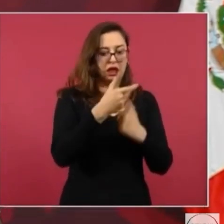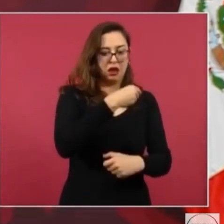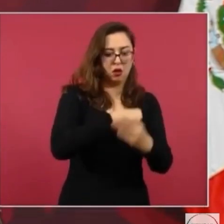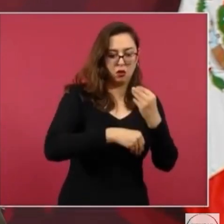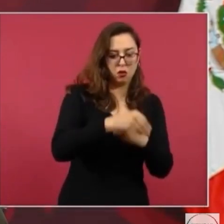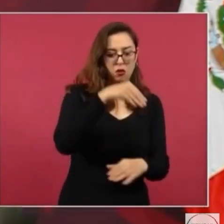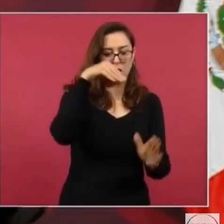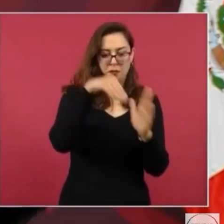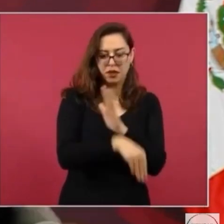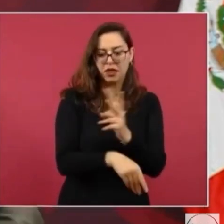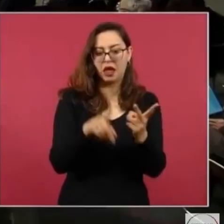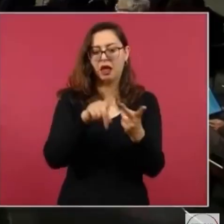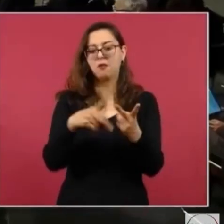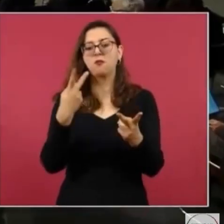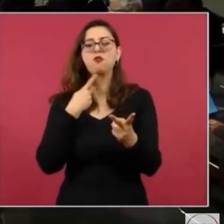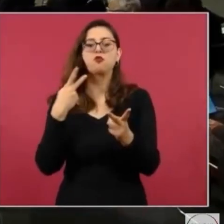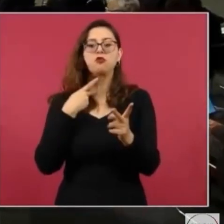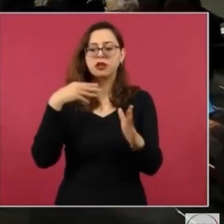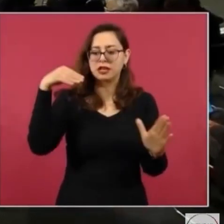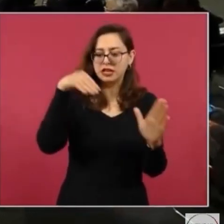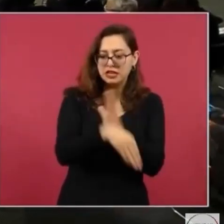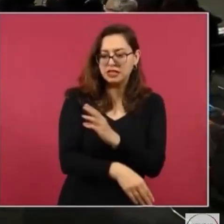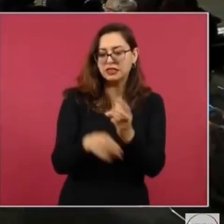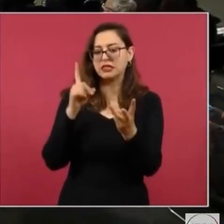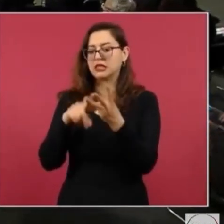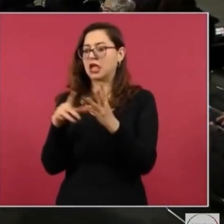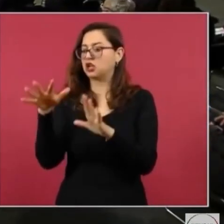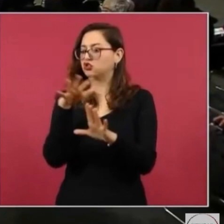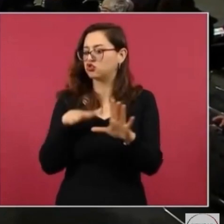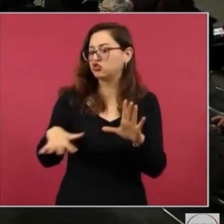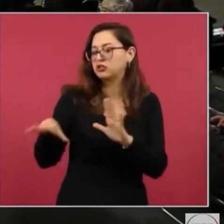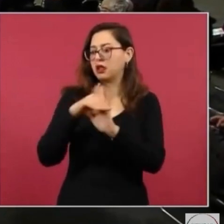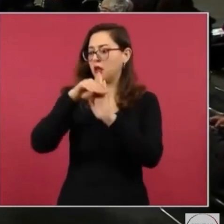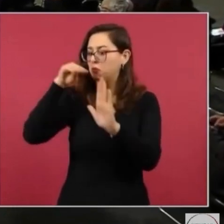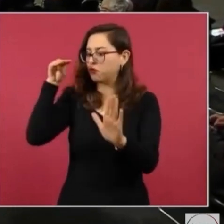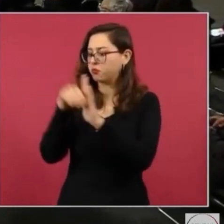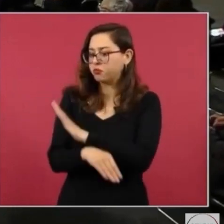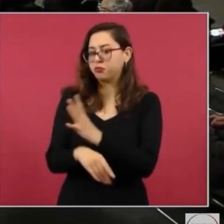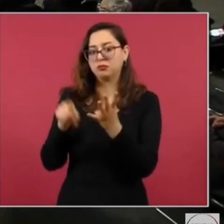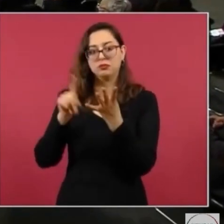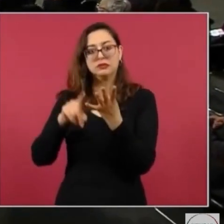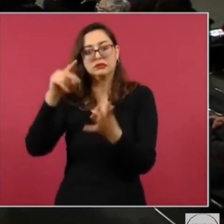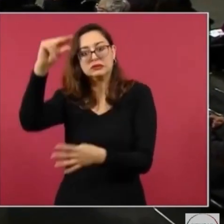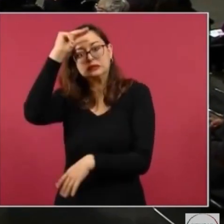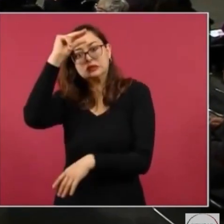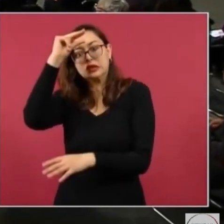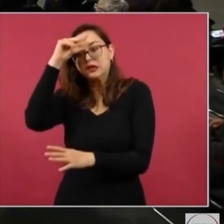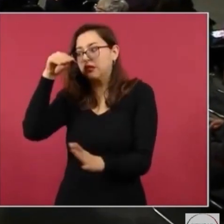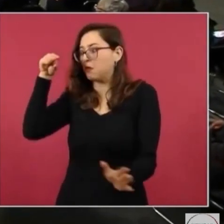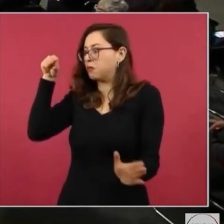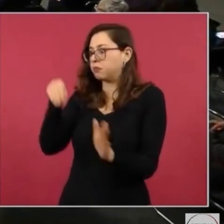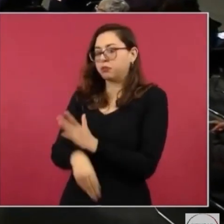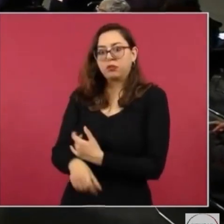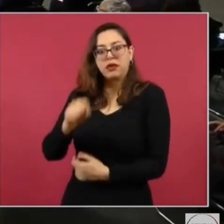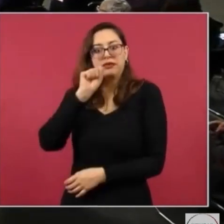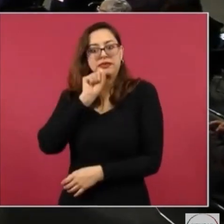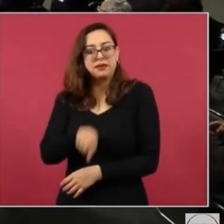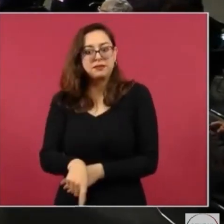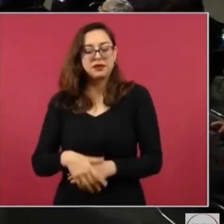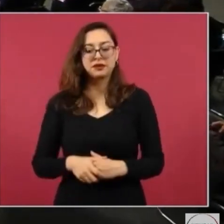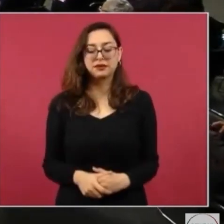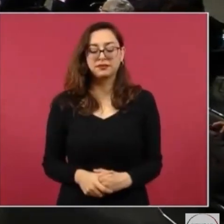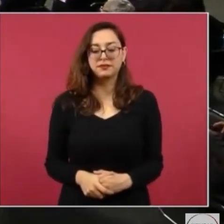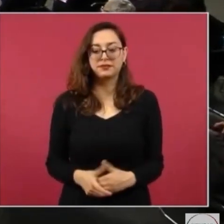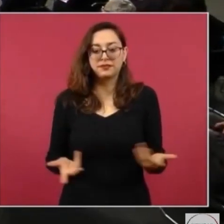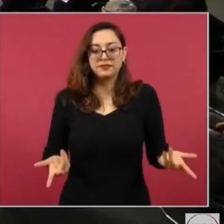político, o en lo moral, fue también esto. ¿Dónde están los intelectuales que defiendan